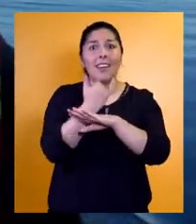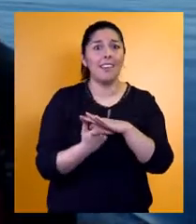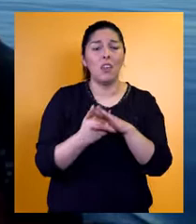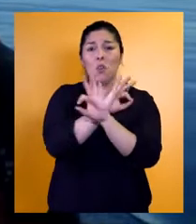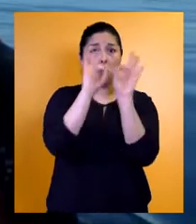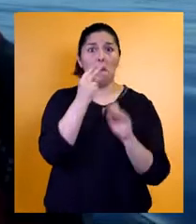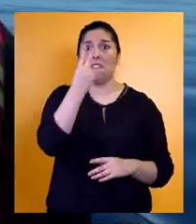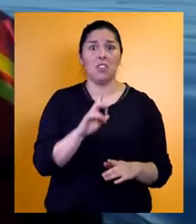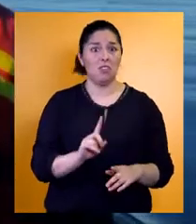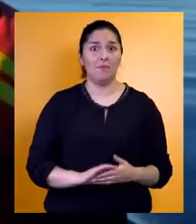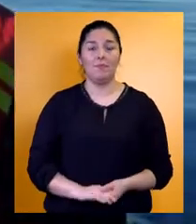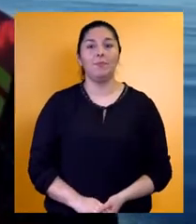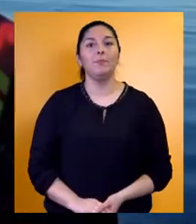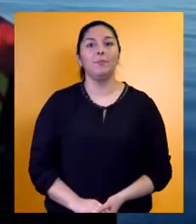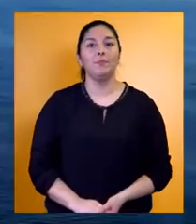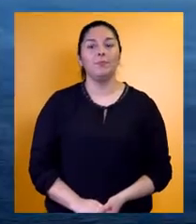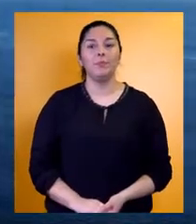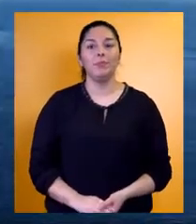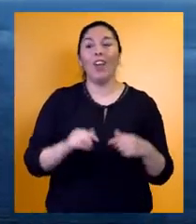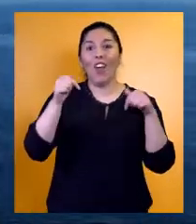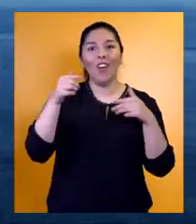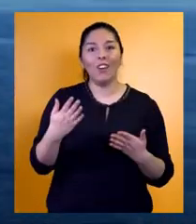de las ballenas y nunca antes las había visto.